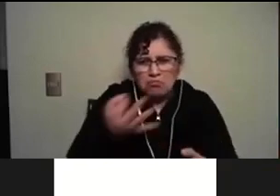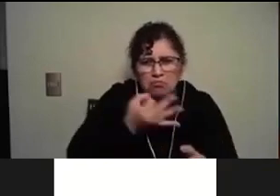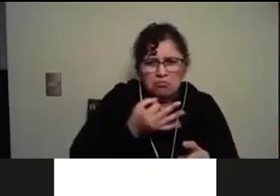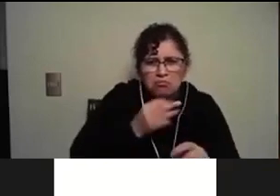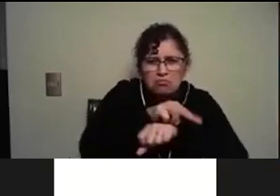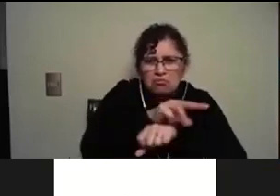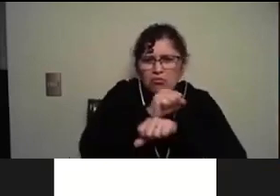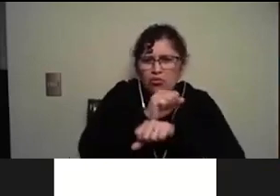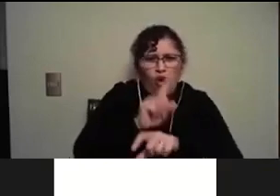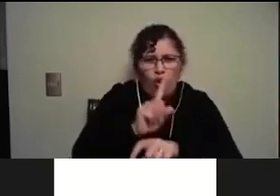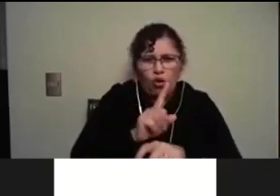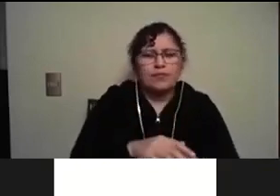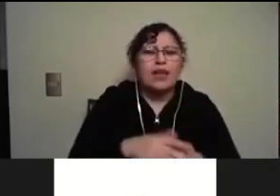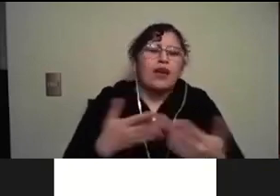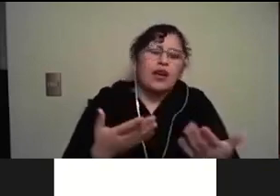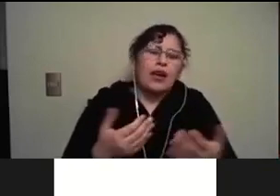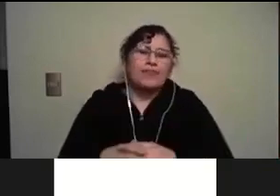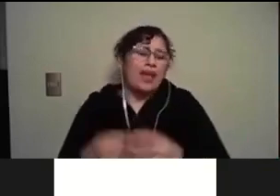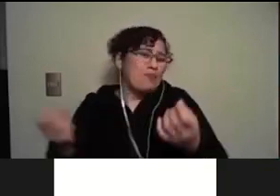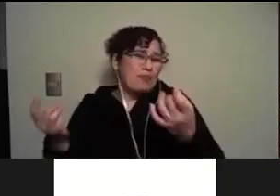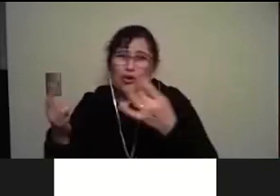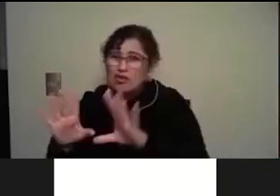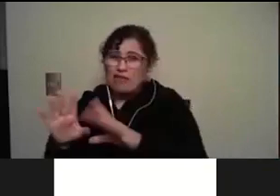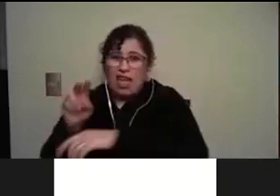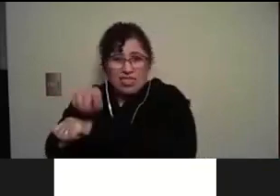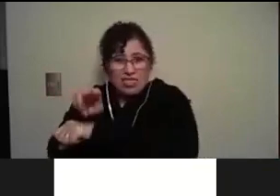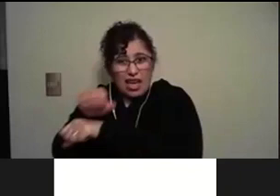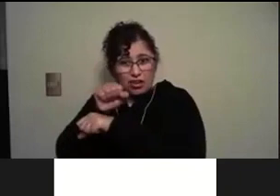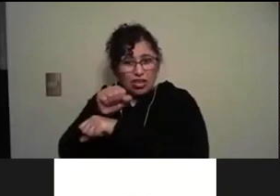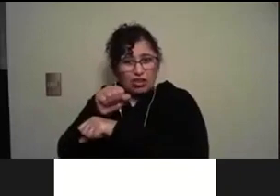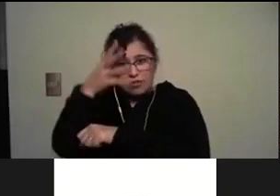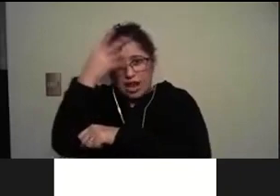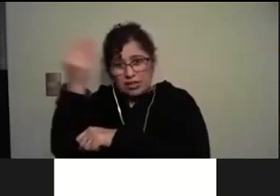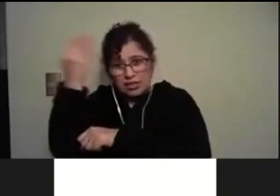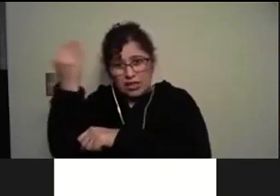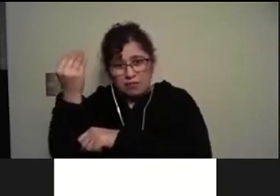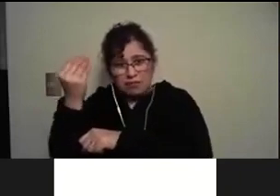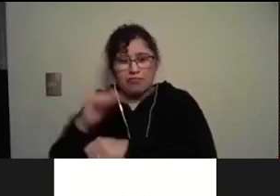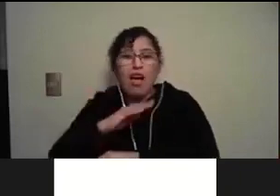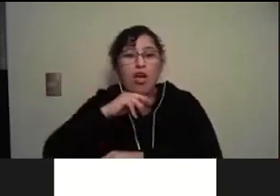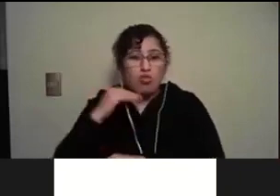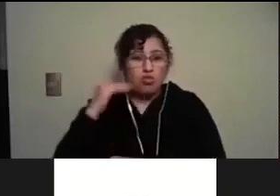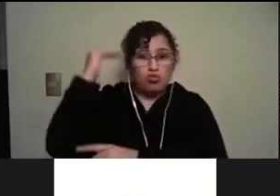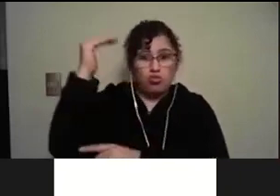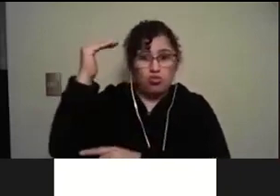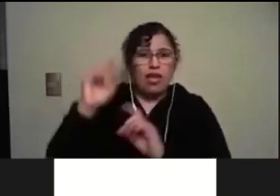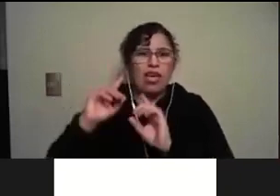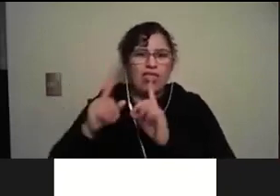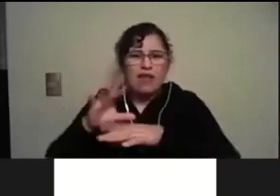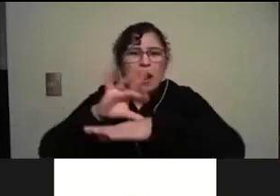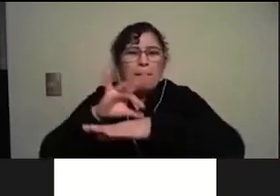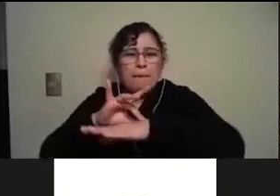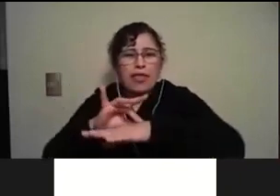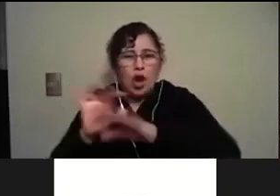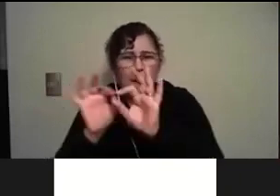pues, o sea, probablemente sí, o sea, que para hacer un diagnóstico de Alzheimer hay que llevar al adulto mayor ya como un médico especialista que